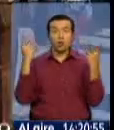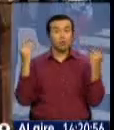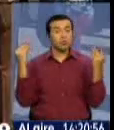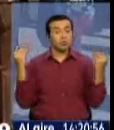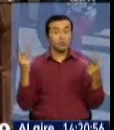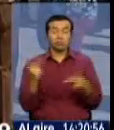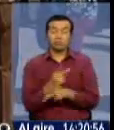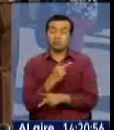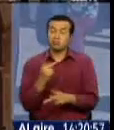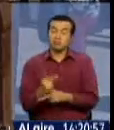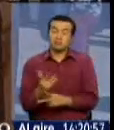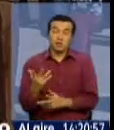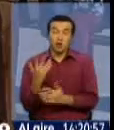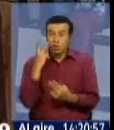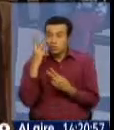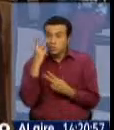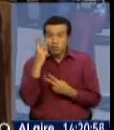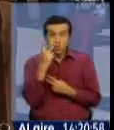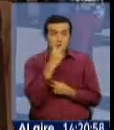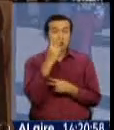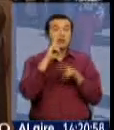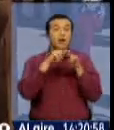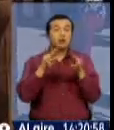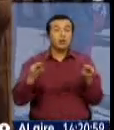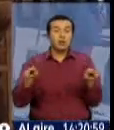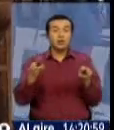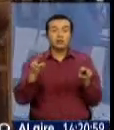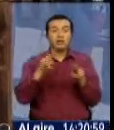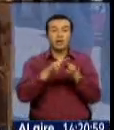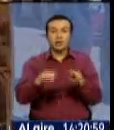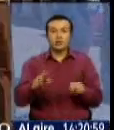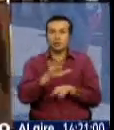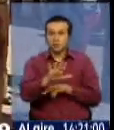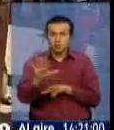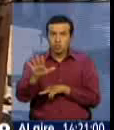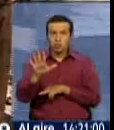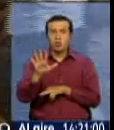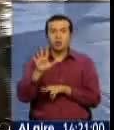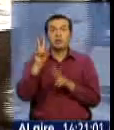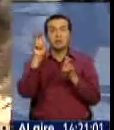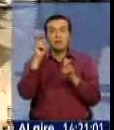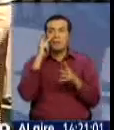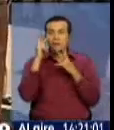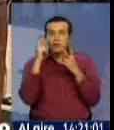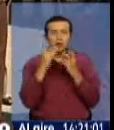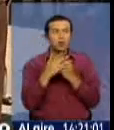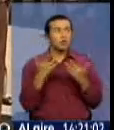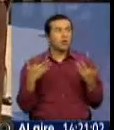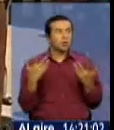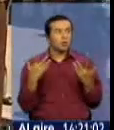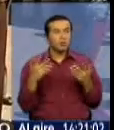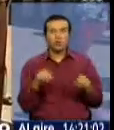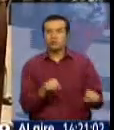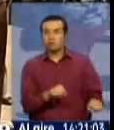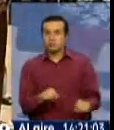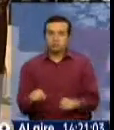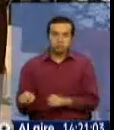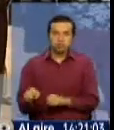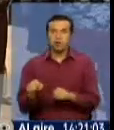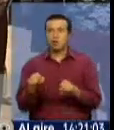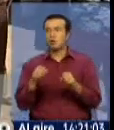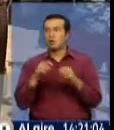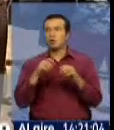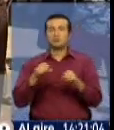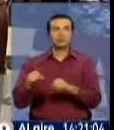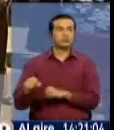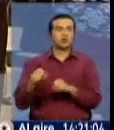ella. La naturaleza con sus reacciones, nosotros los llamamos reacciones, movimientos sísmicos,